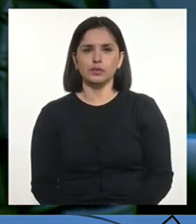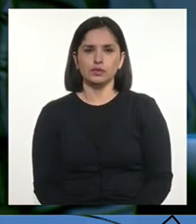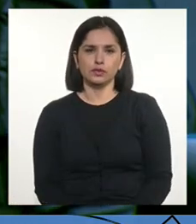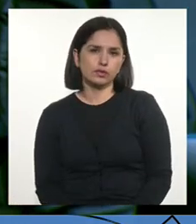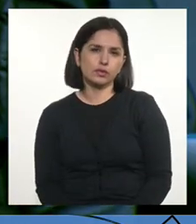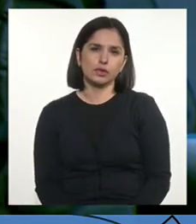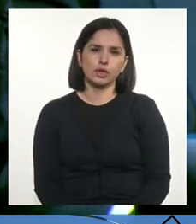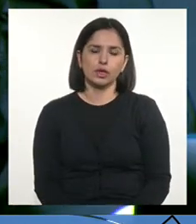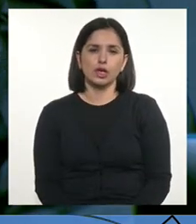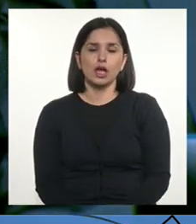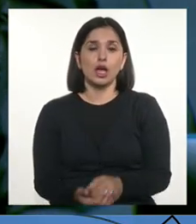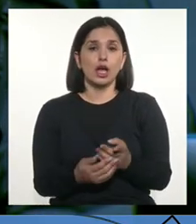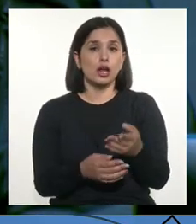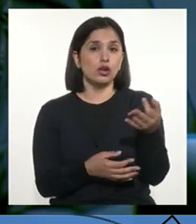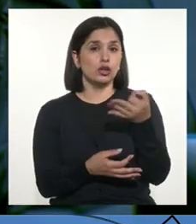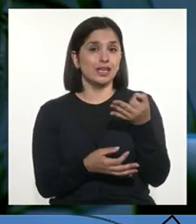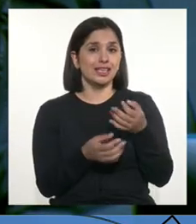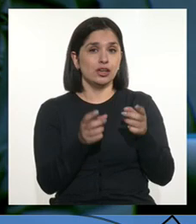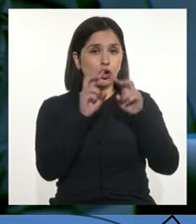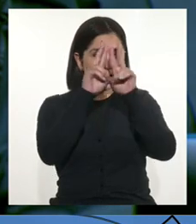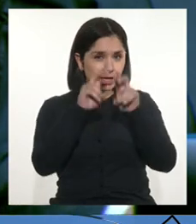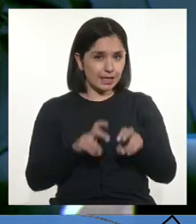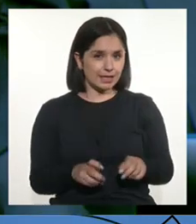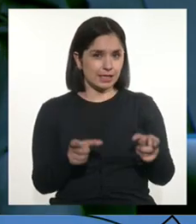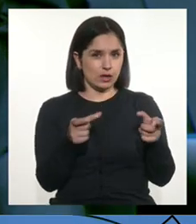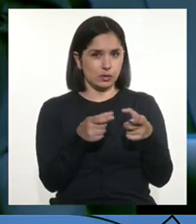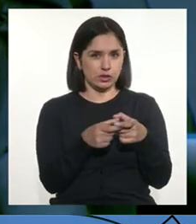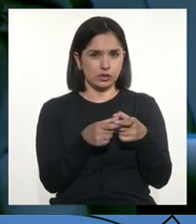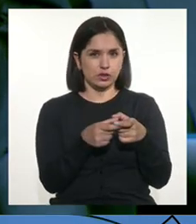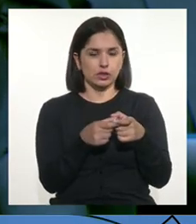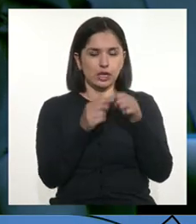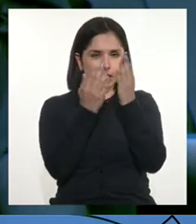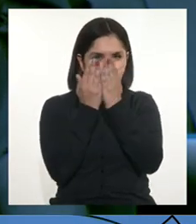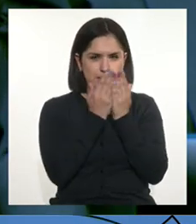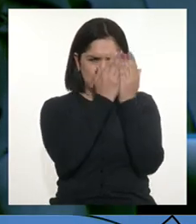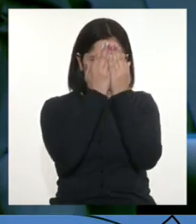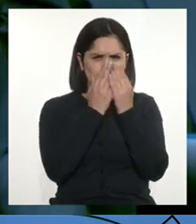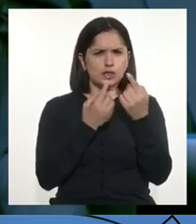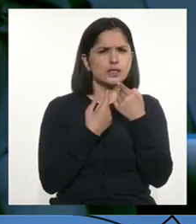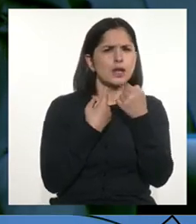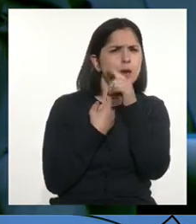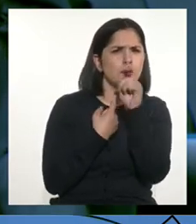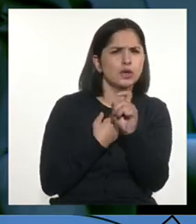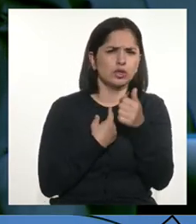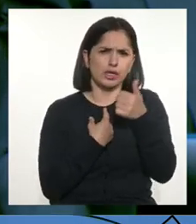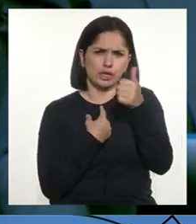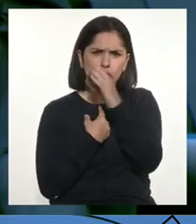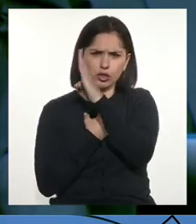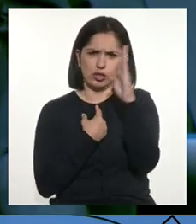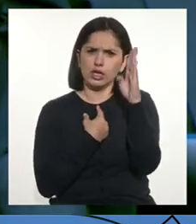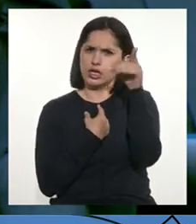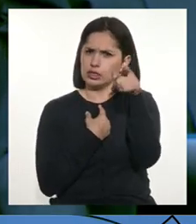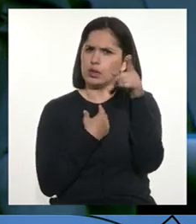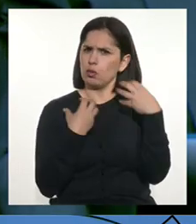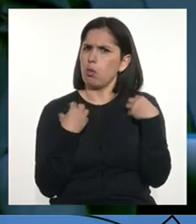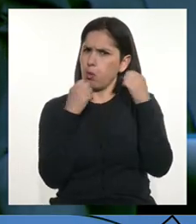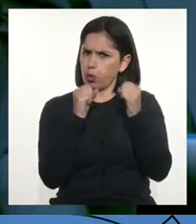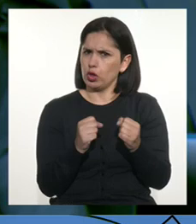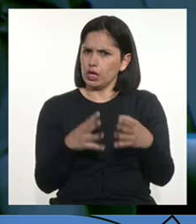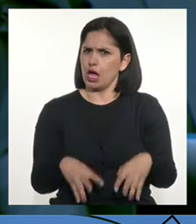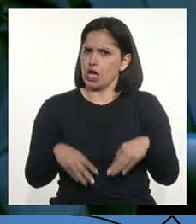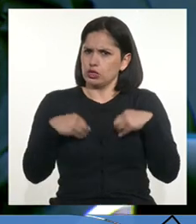que analizó la comisión se estudió y se le preguntó al director de la biblioteca si estaba capacitado para